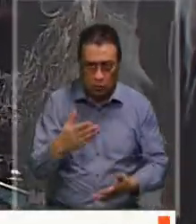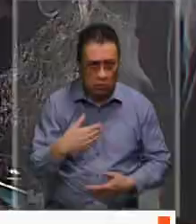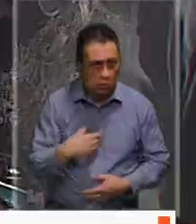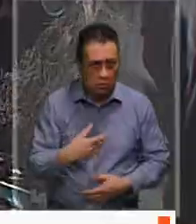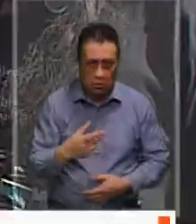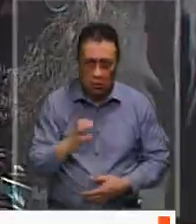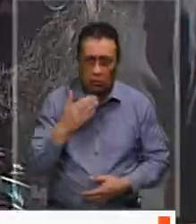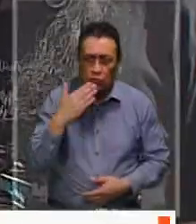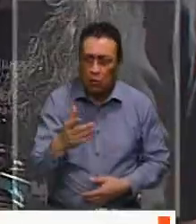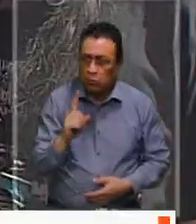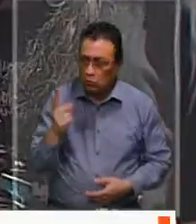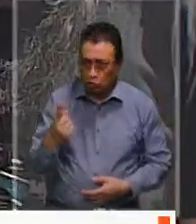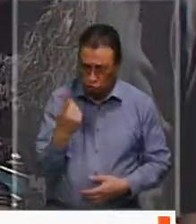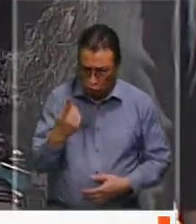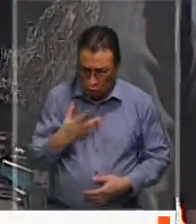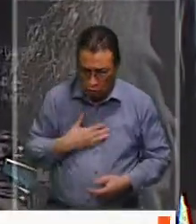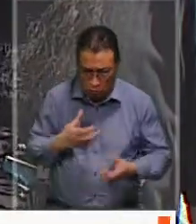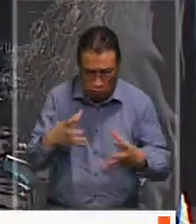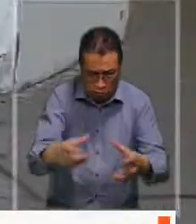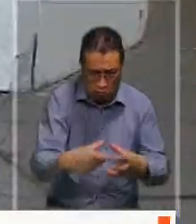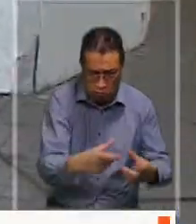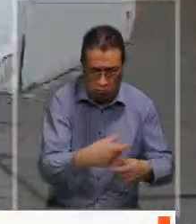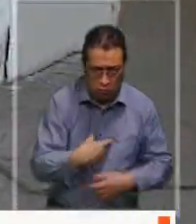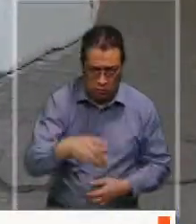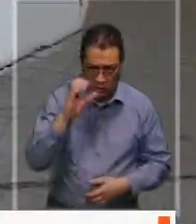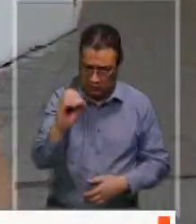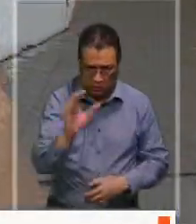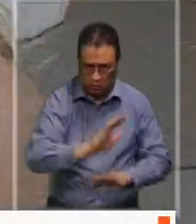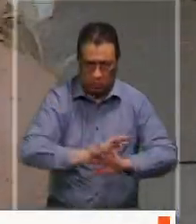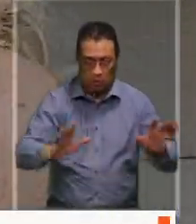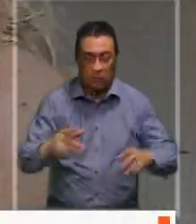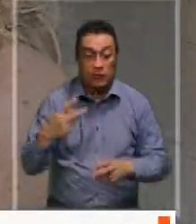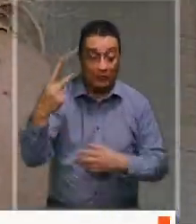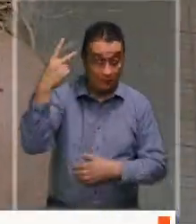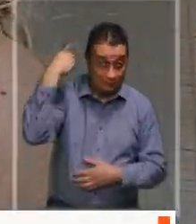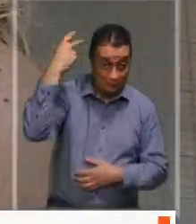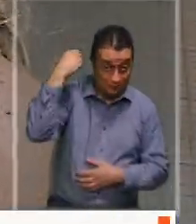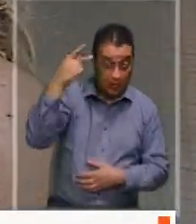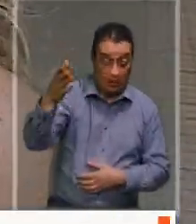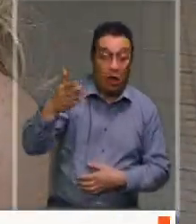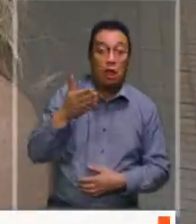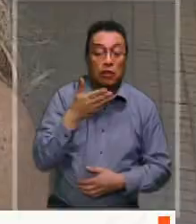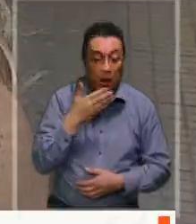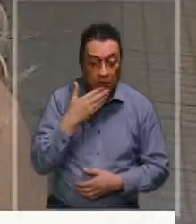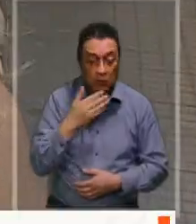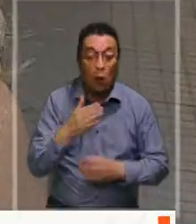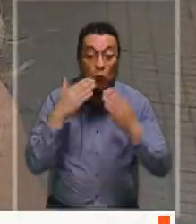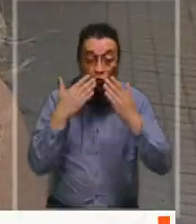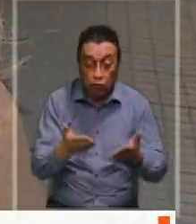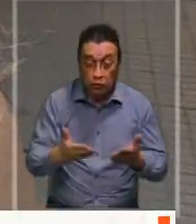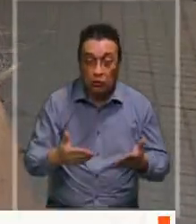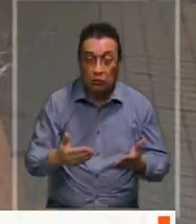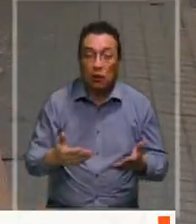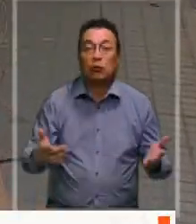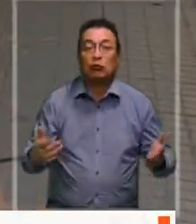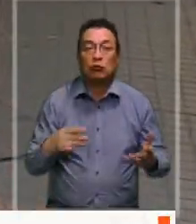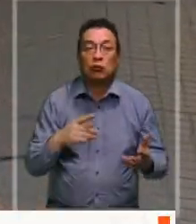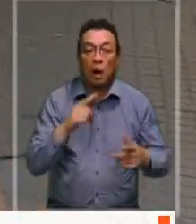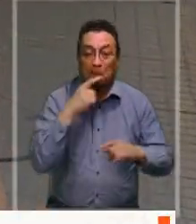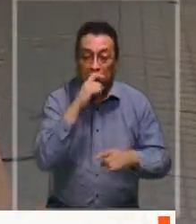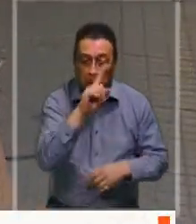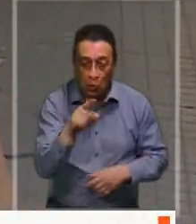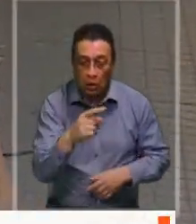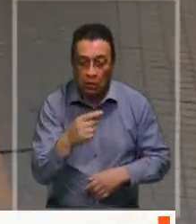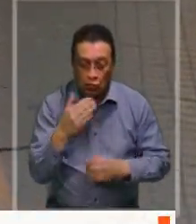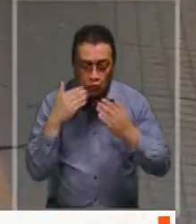como, ¿por qué voy a dar propina? Y le puse cero. En la peluquería, la niña que me atiende también me dice, ¿y la propina? Sí. Te preguntan, ¿y